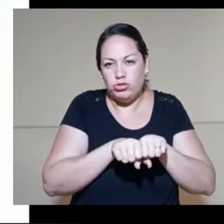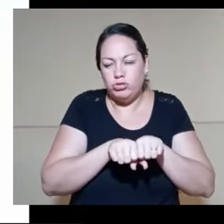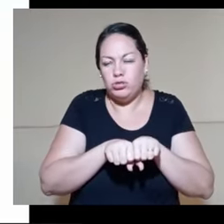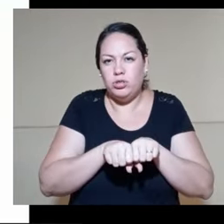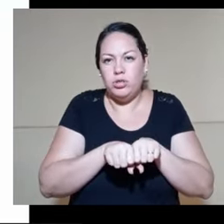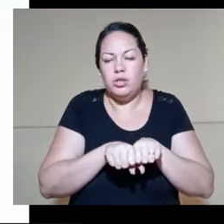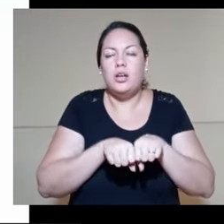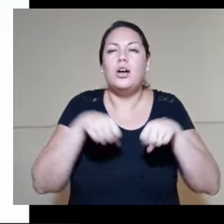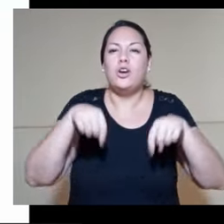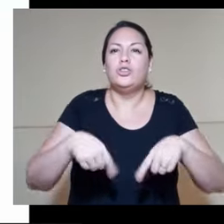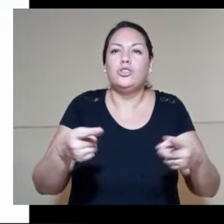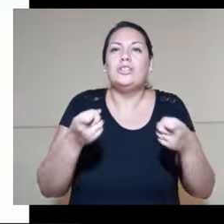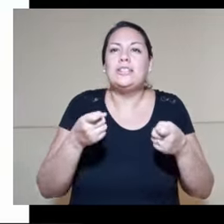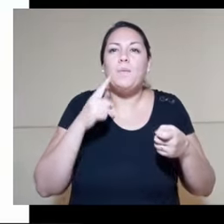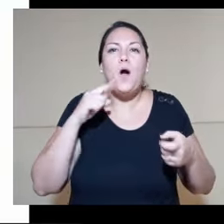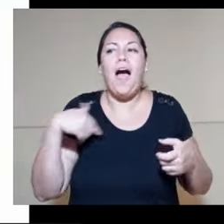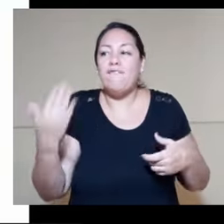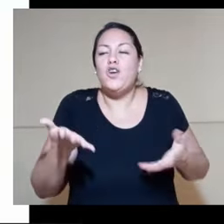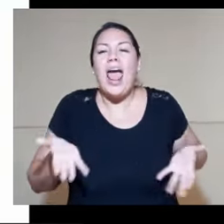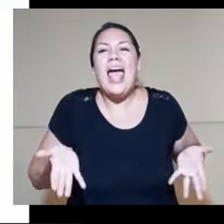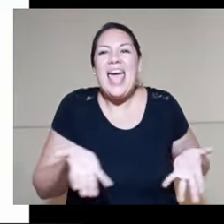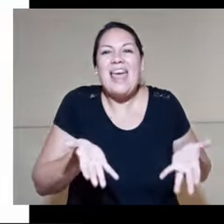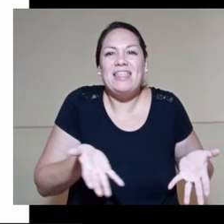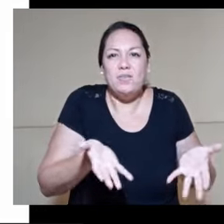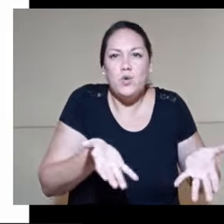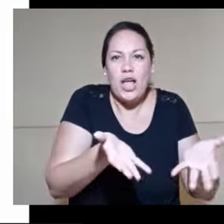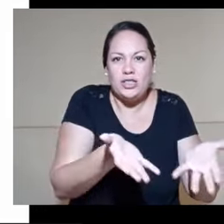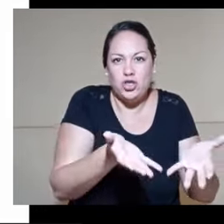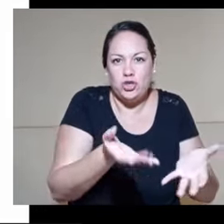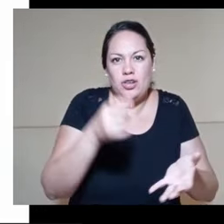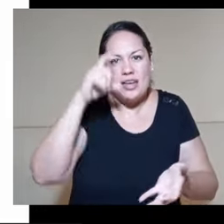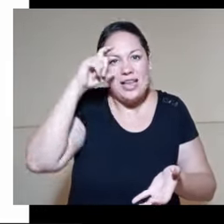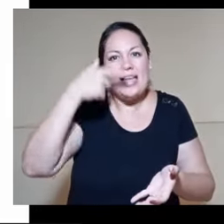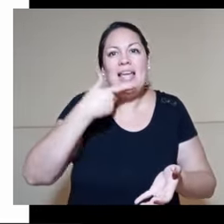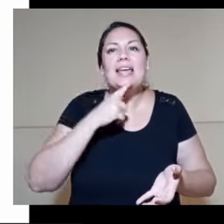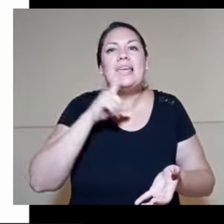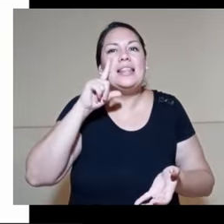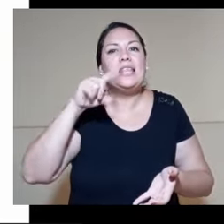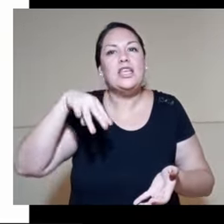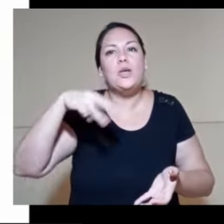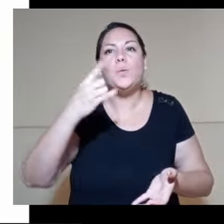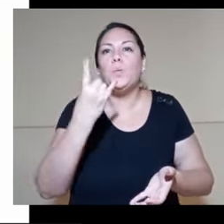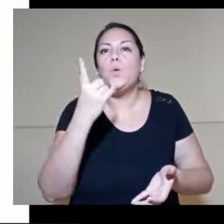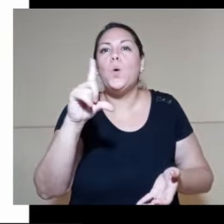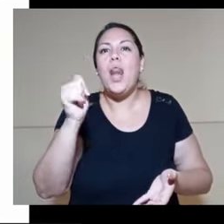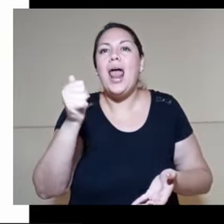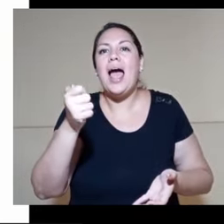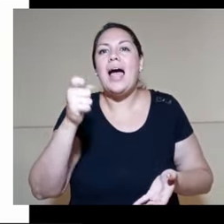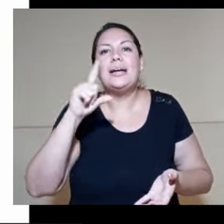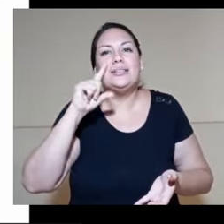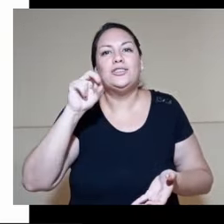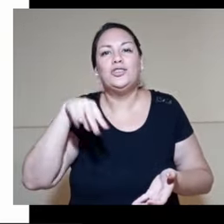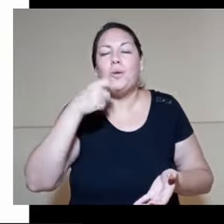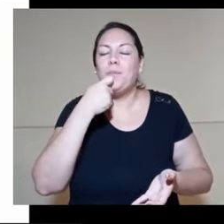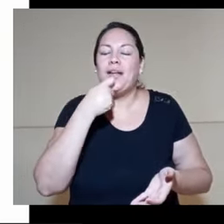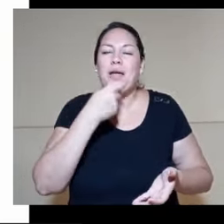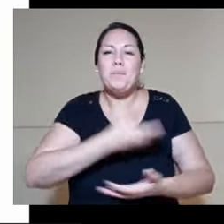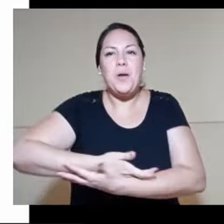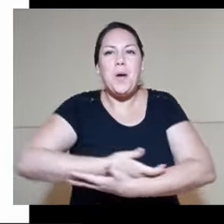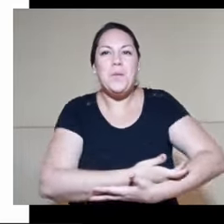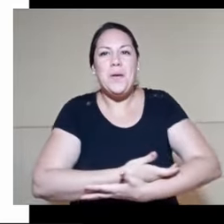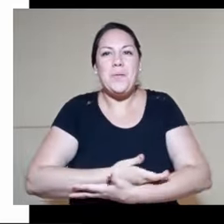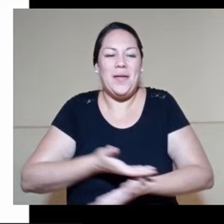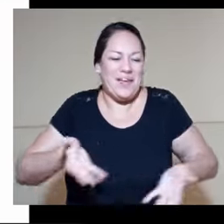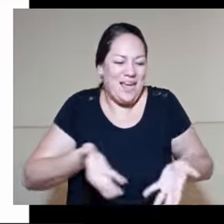para tener conexiones y hacer conexiones, lo que nosotros necesitamos es la estimulación. Por eso un bebé nosotros lo estimulamos,